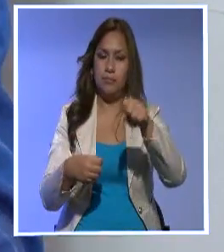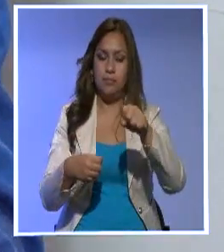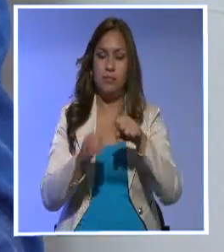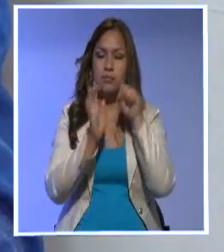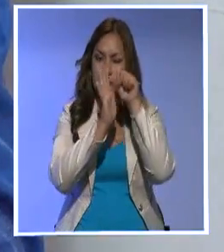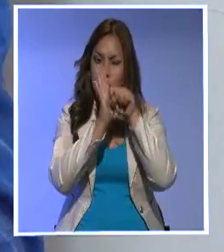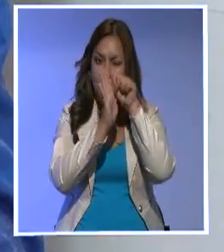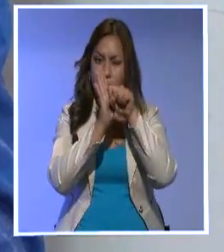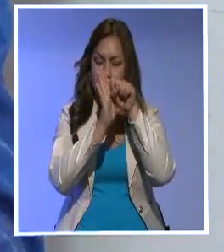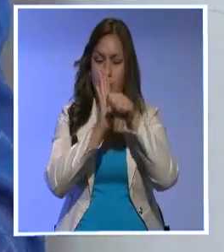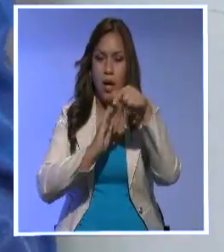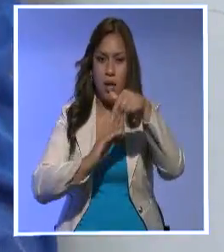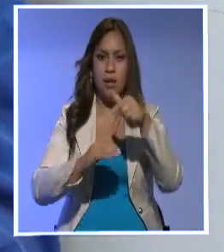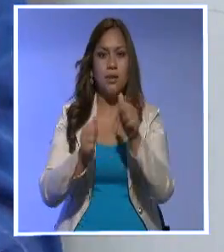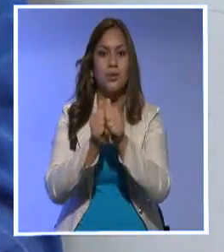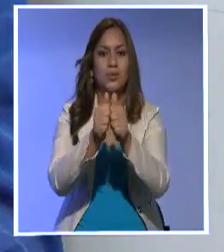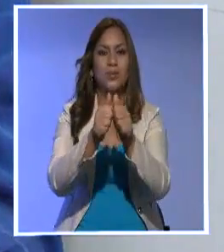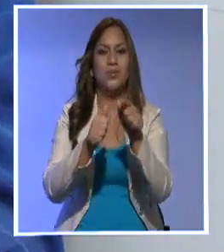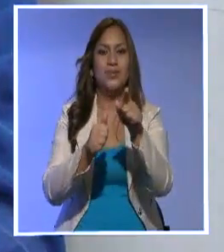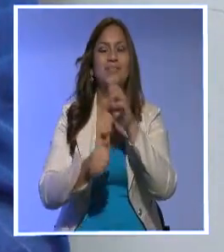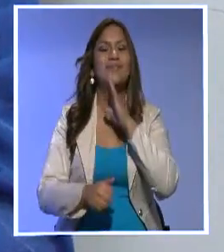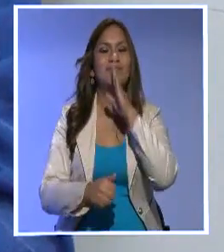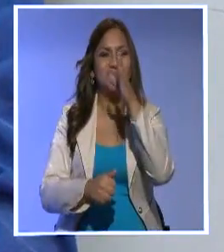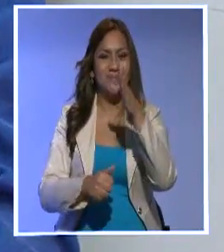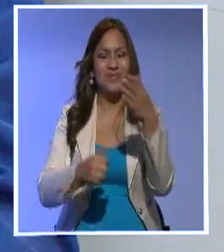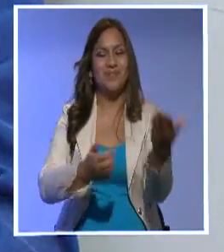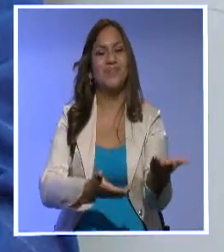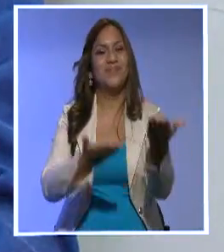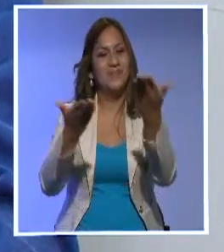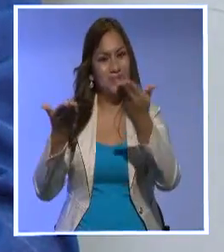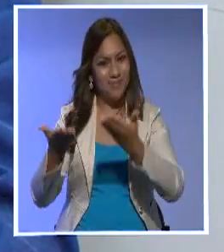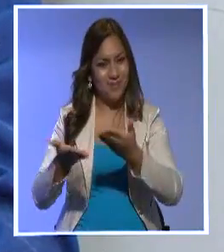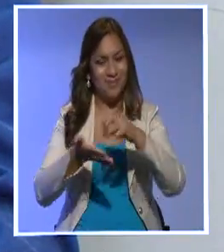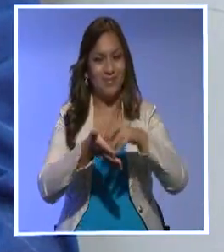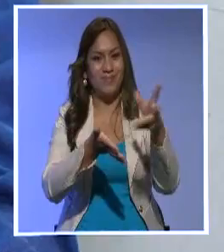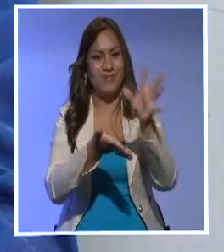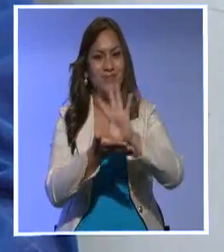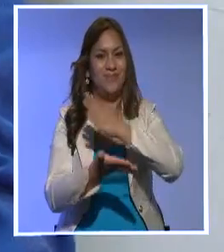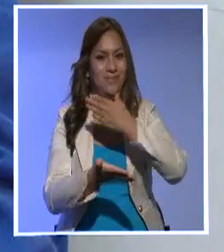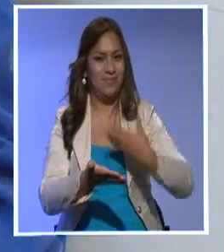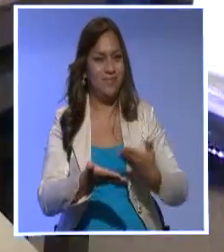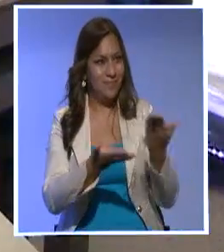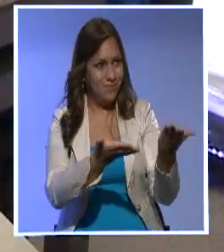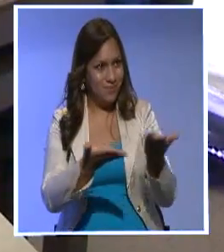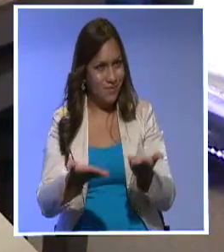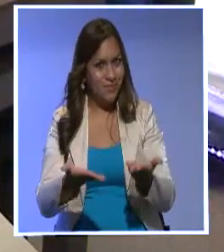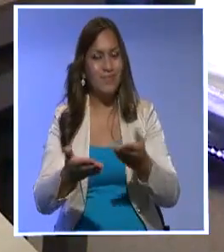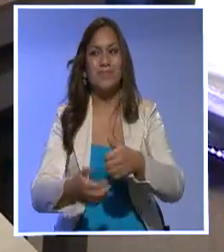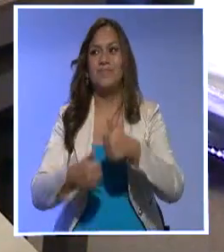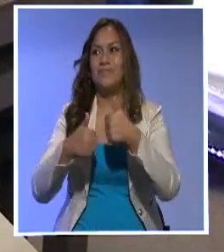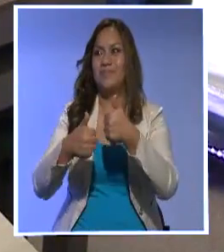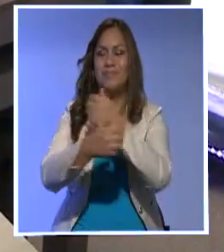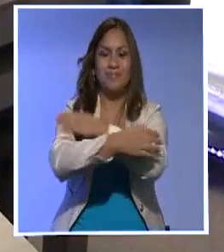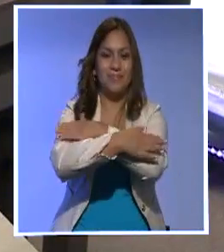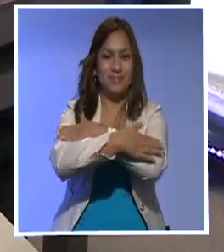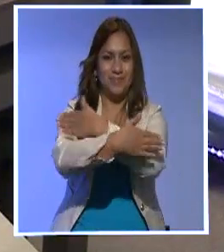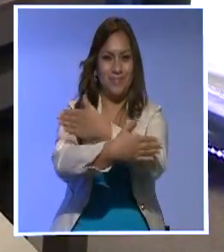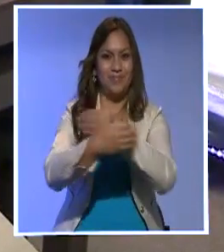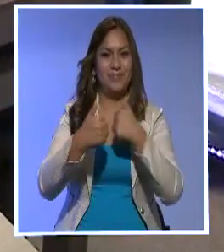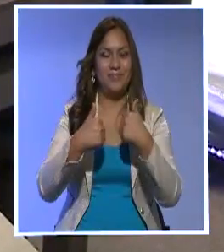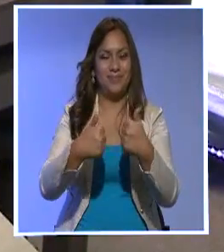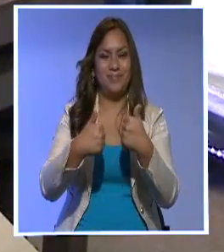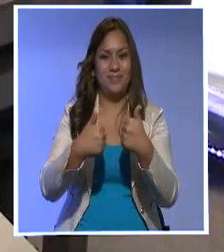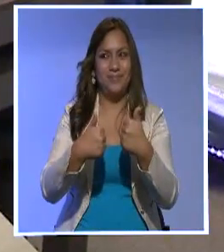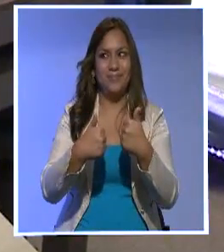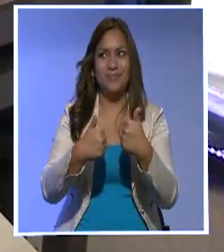programa contigo de ley así que bienvenida buenos días señora presidenta de gabriel wainer qué gusto saludar querido ramón sea estar con todos